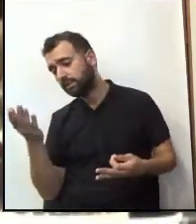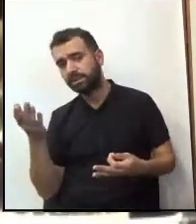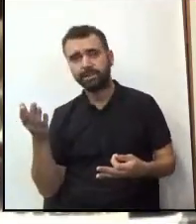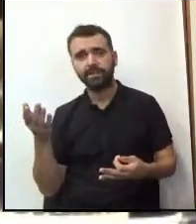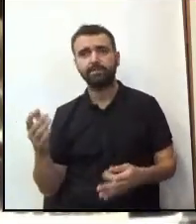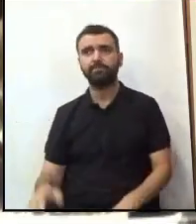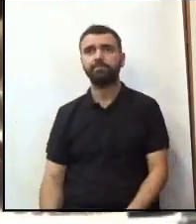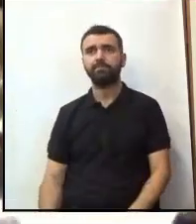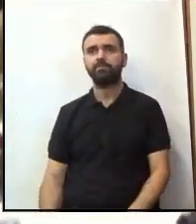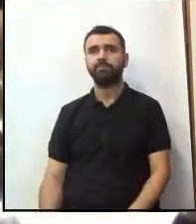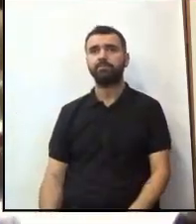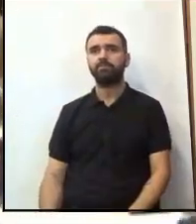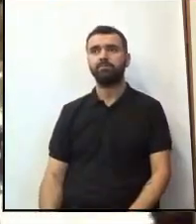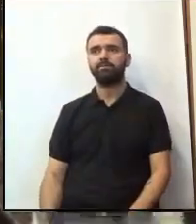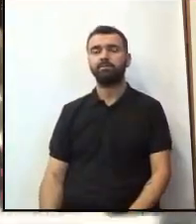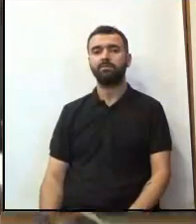¿Era eso, no?